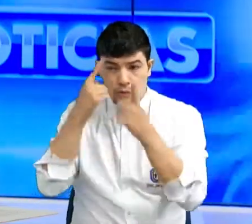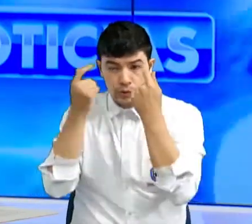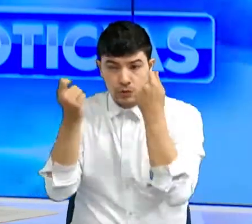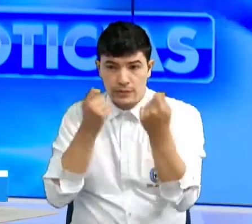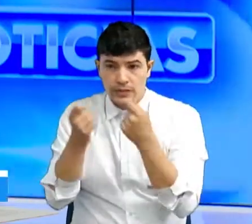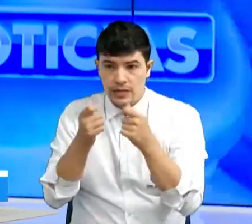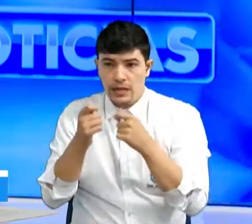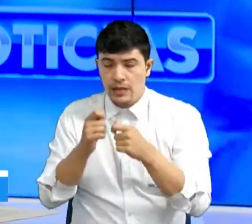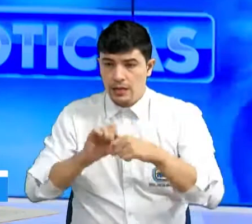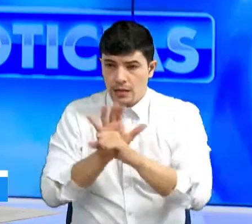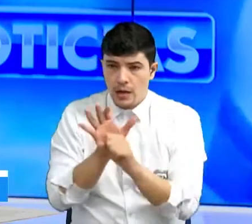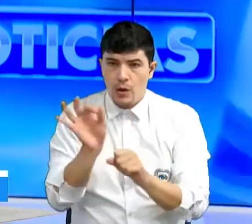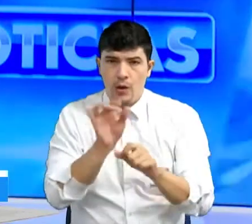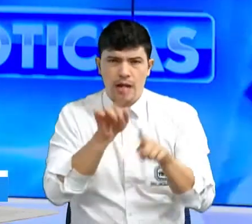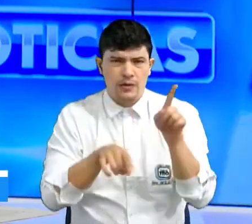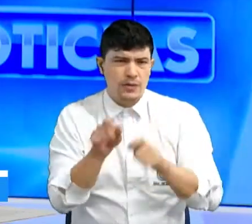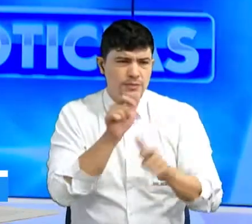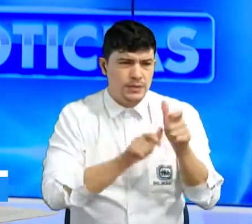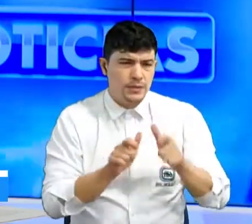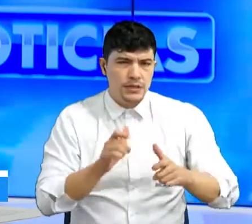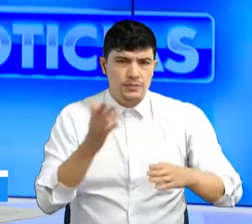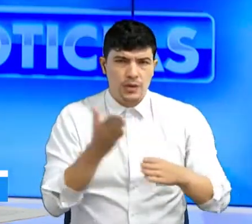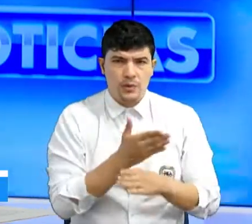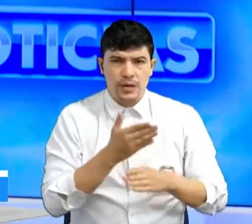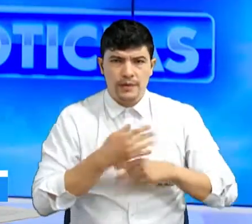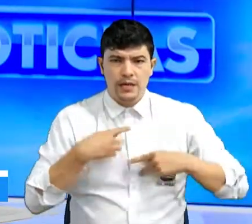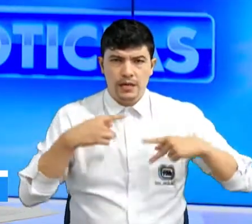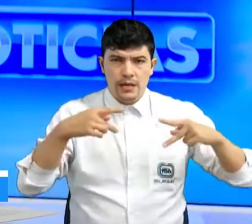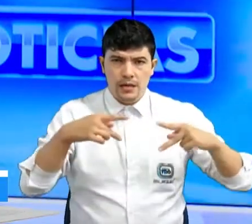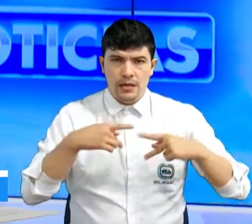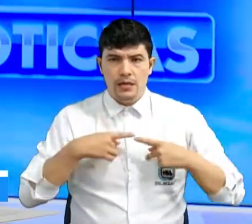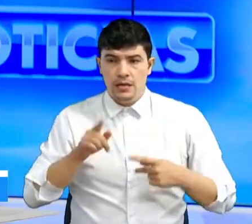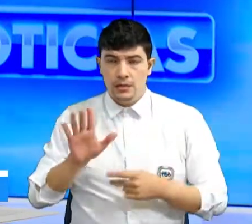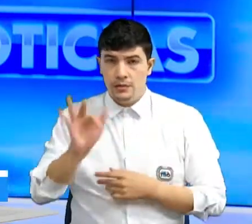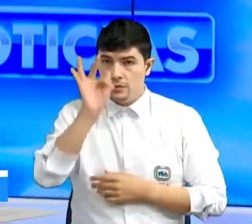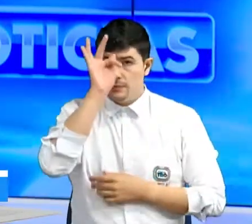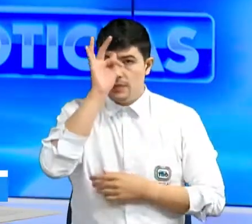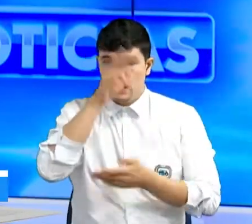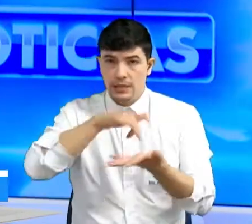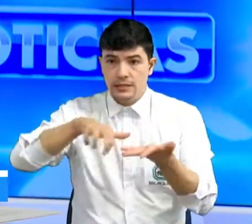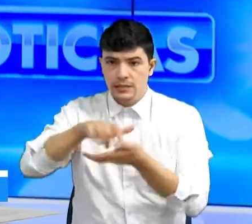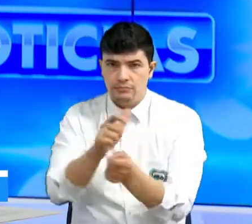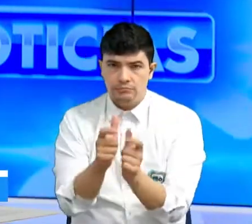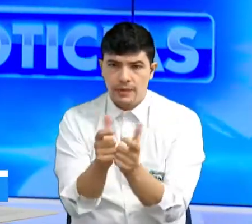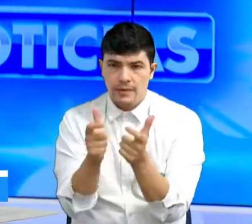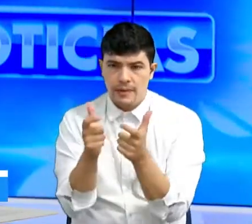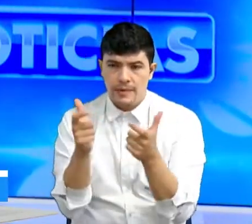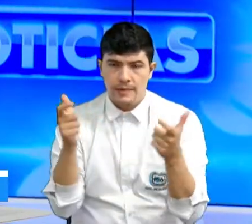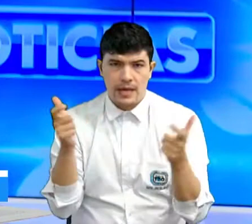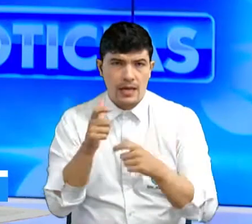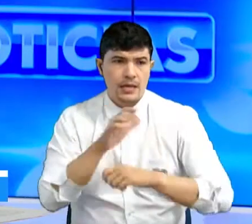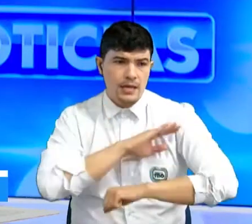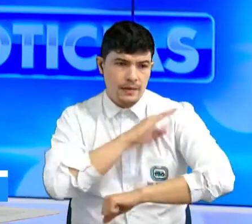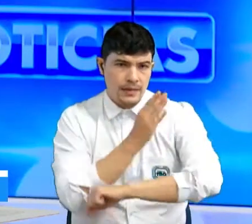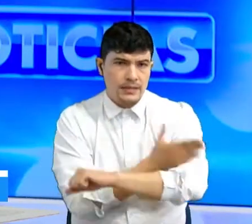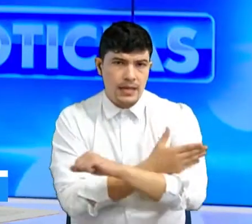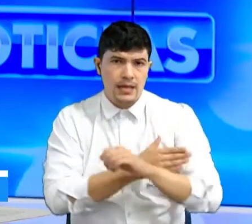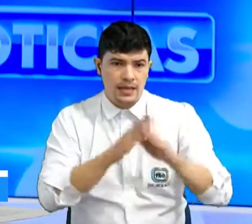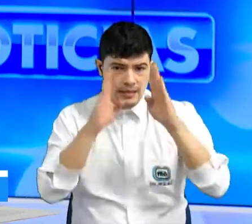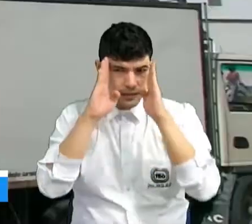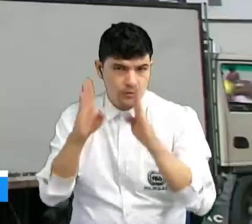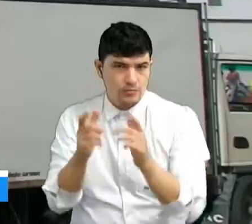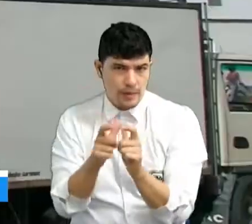COVID-19 y algunas otras por afecciones respiratorias. El Hospital de Santander, por supuesto, sigue aumentando su capacidad durante la